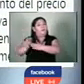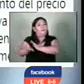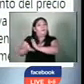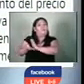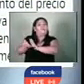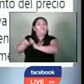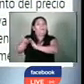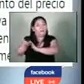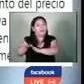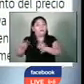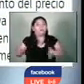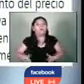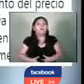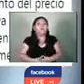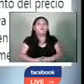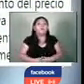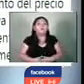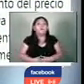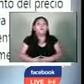en el precio del mercado.